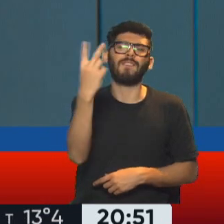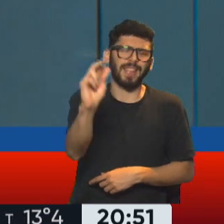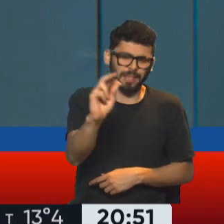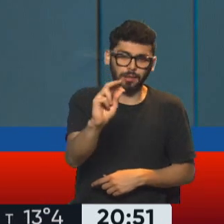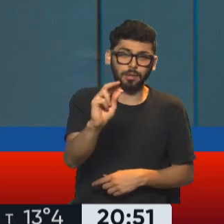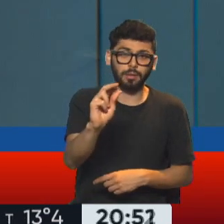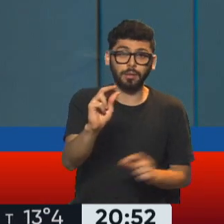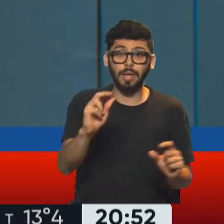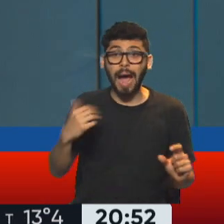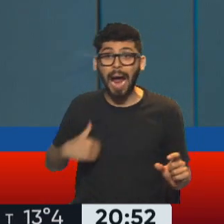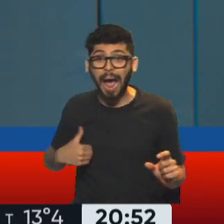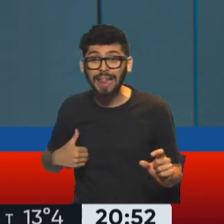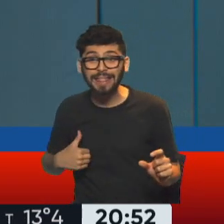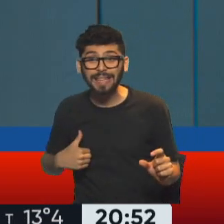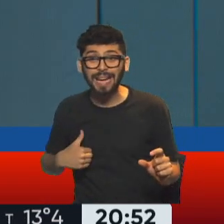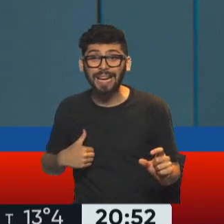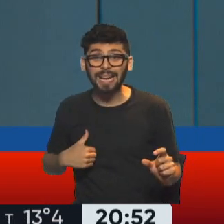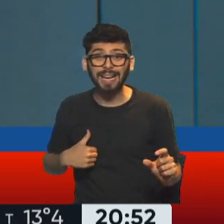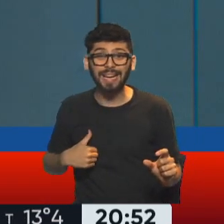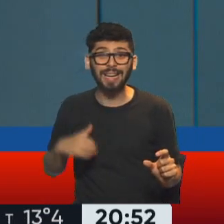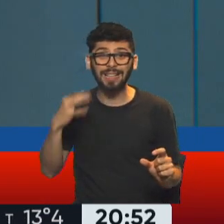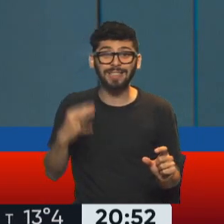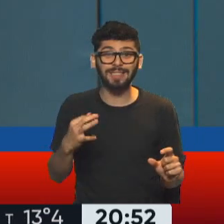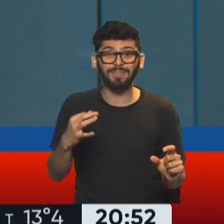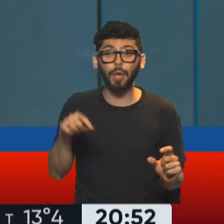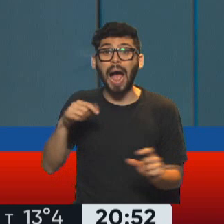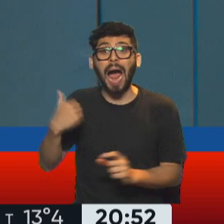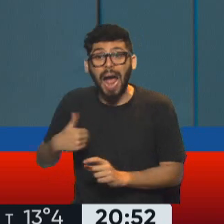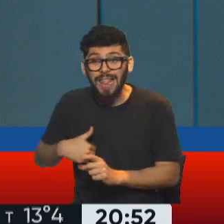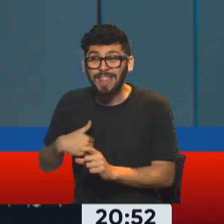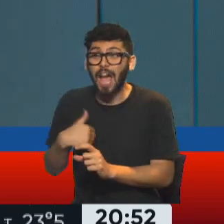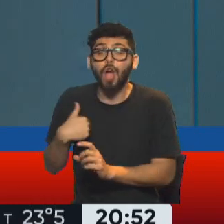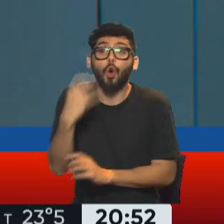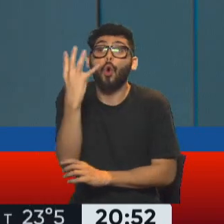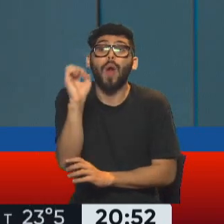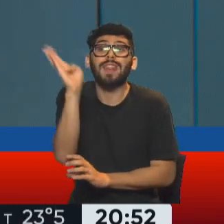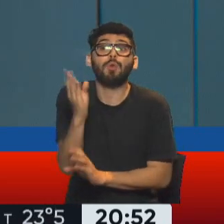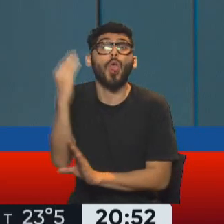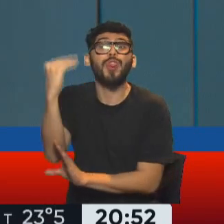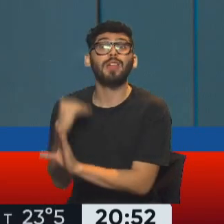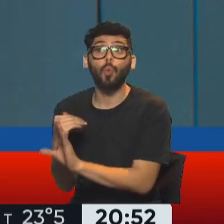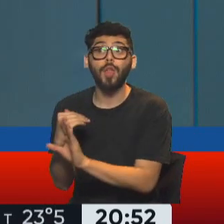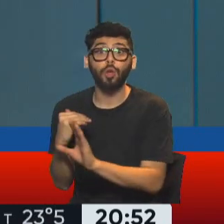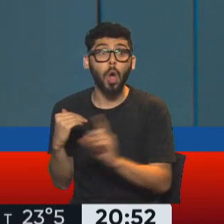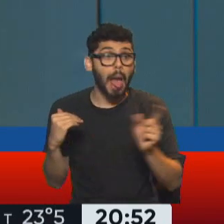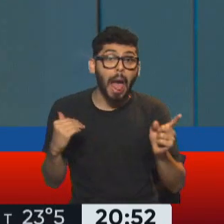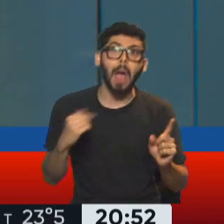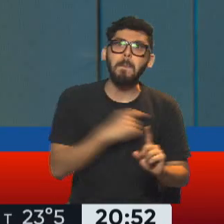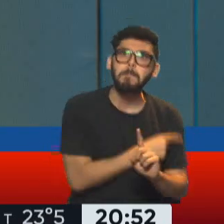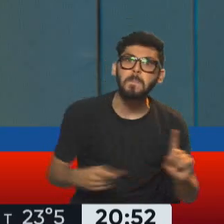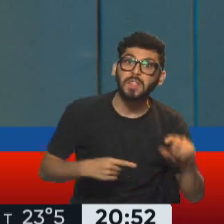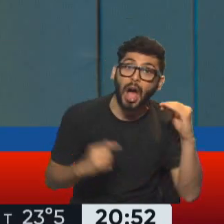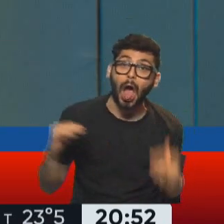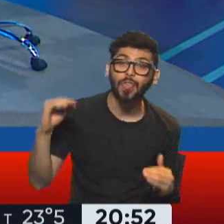costado la mitad que en la Argentina con el 40% de descuento, que era lo que tenía yo. Claro. Se lo fui a decir a Guillermo Moreno, lo